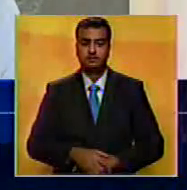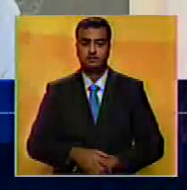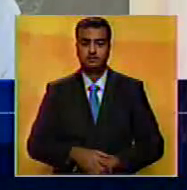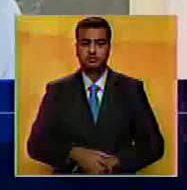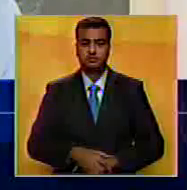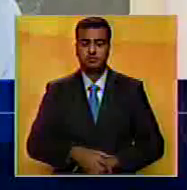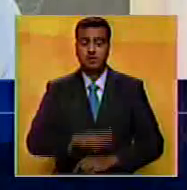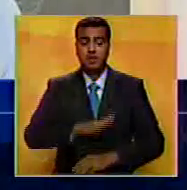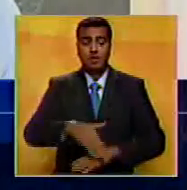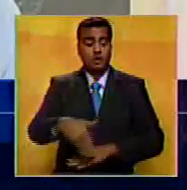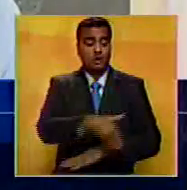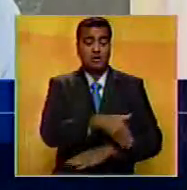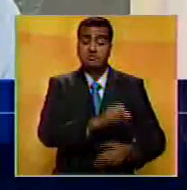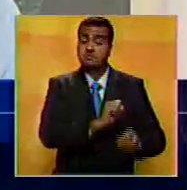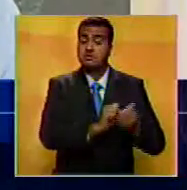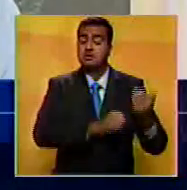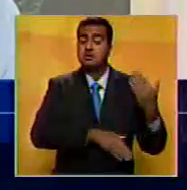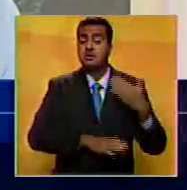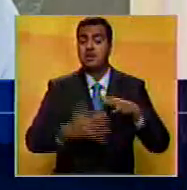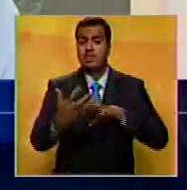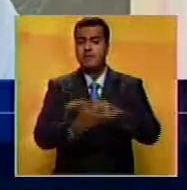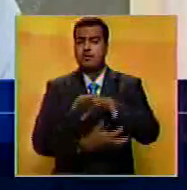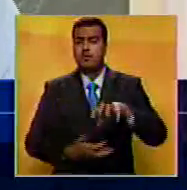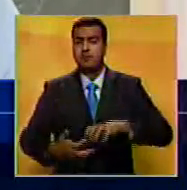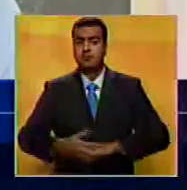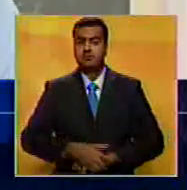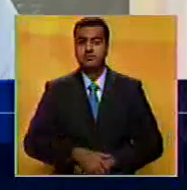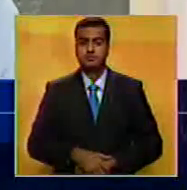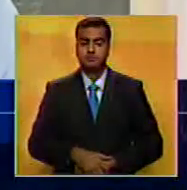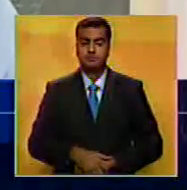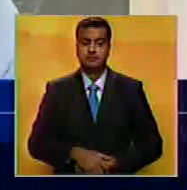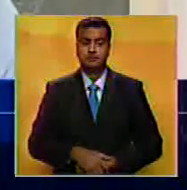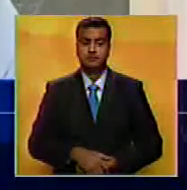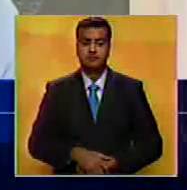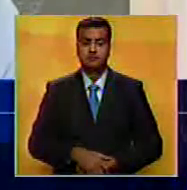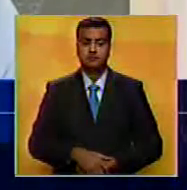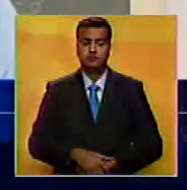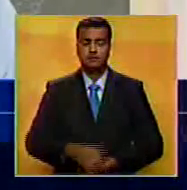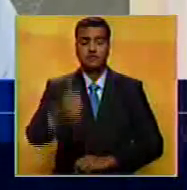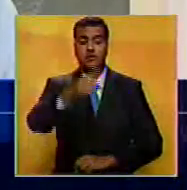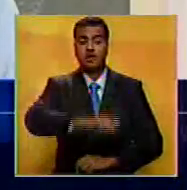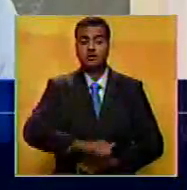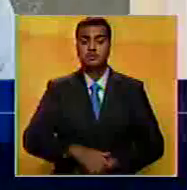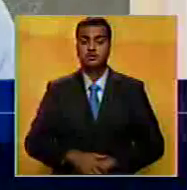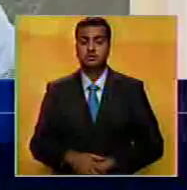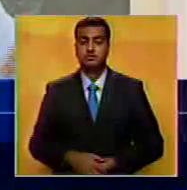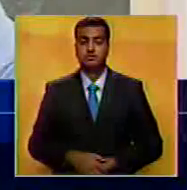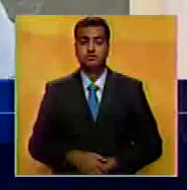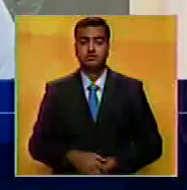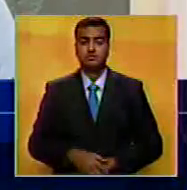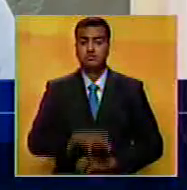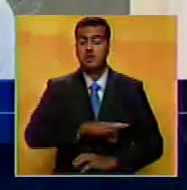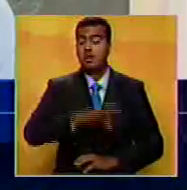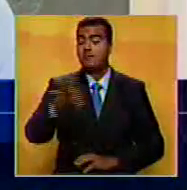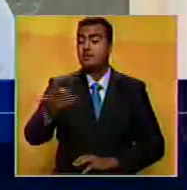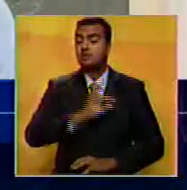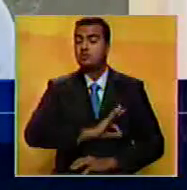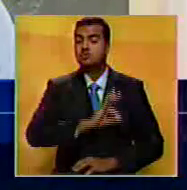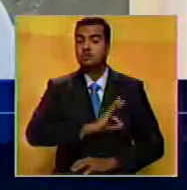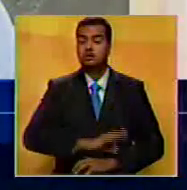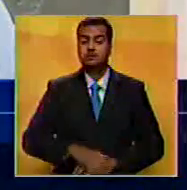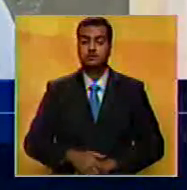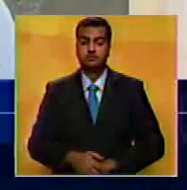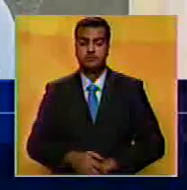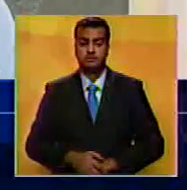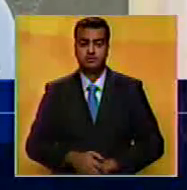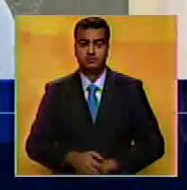Están en un callejón sin salida de violencia y de fracaso. de aislamiento social